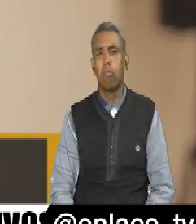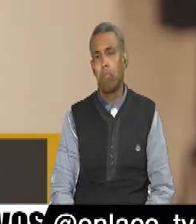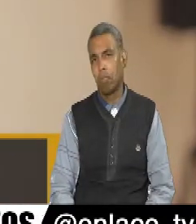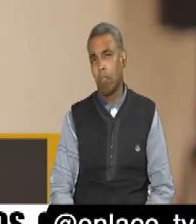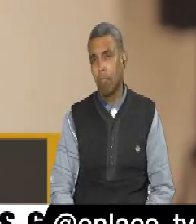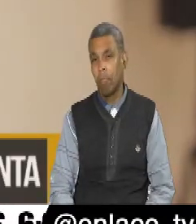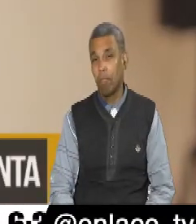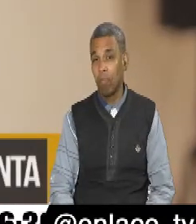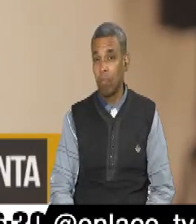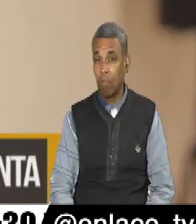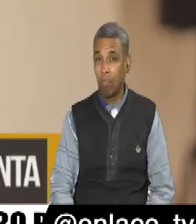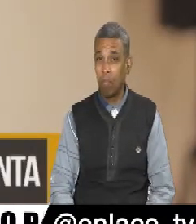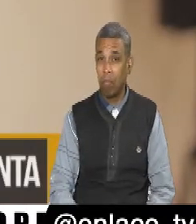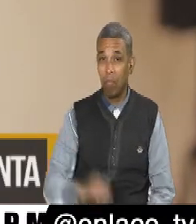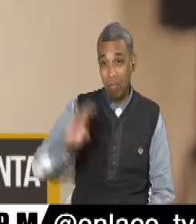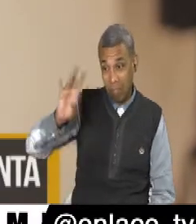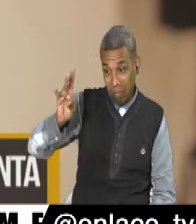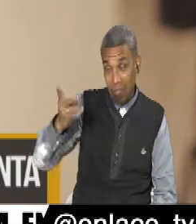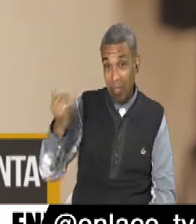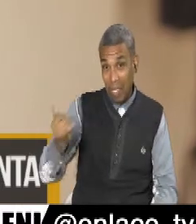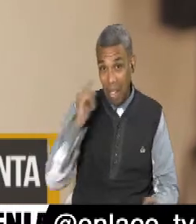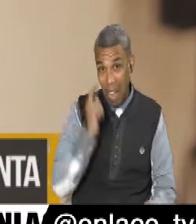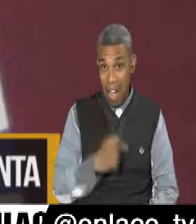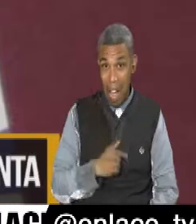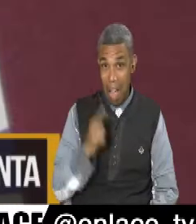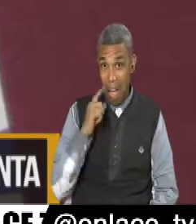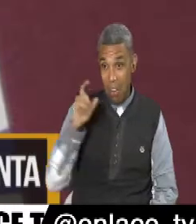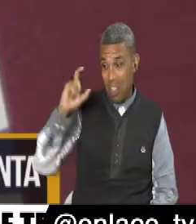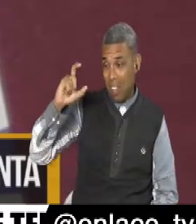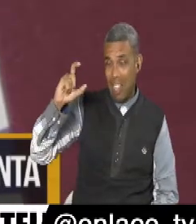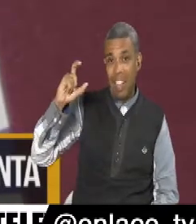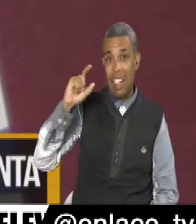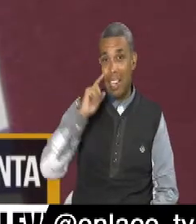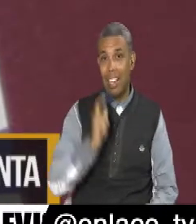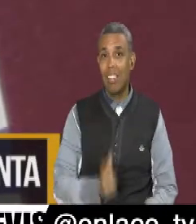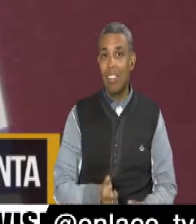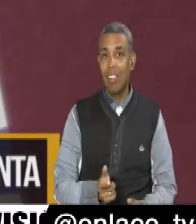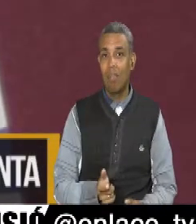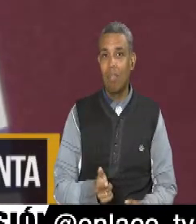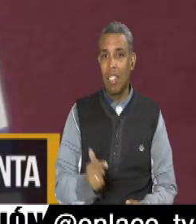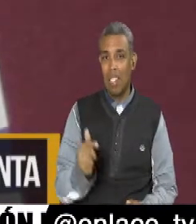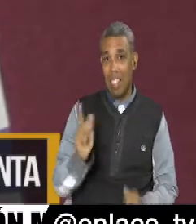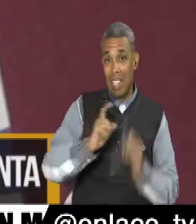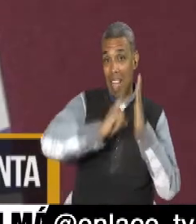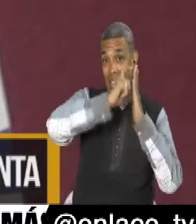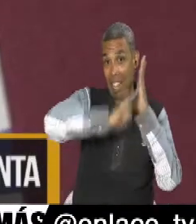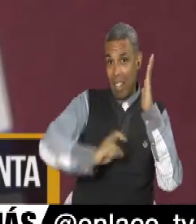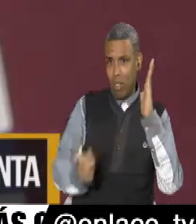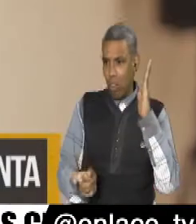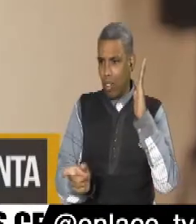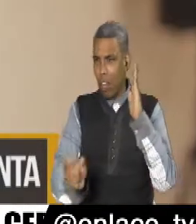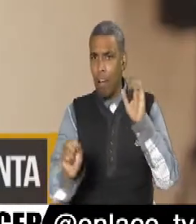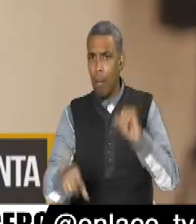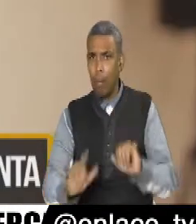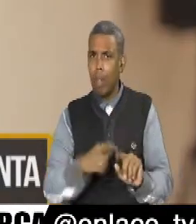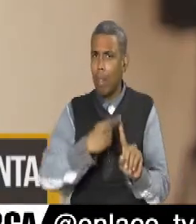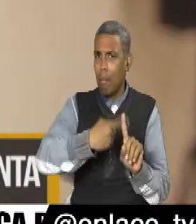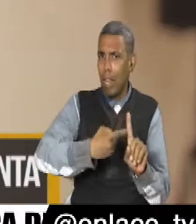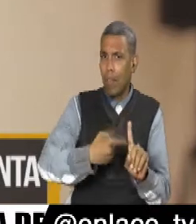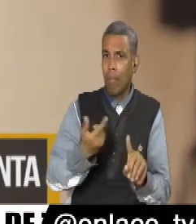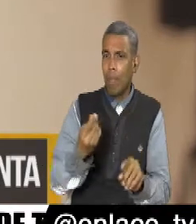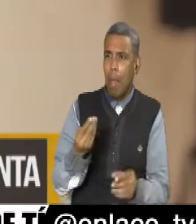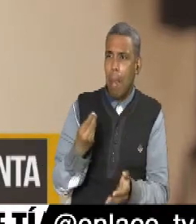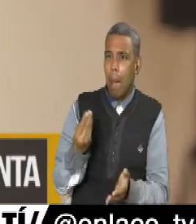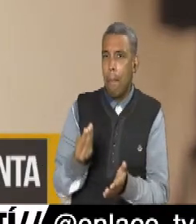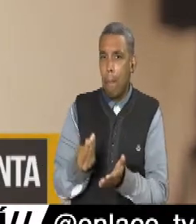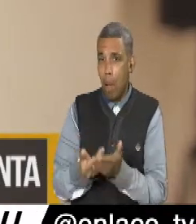comunidad, una tarjeta de servicio con Banco Bogotá, una tarjeta de crédito, donde el cliente va a tener un beneficio